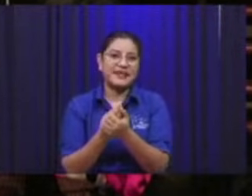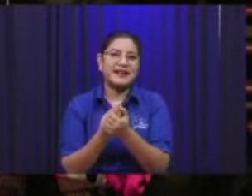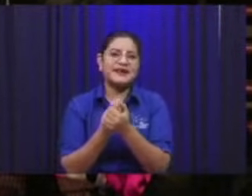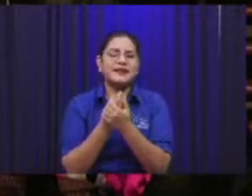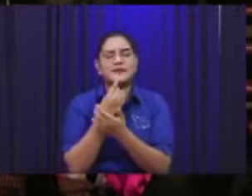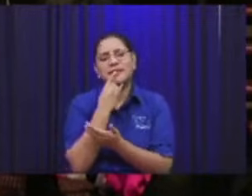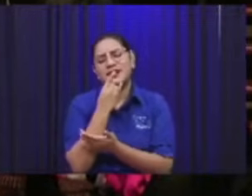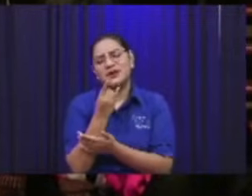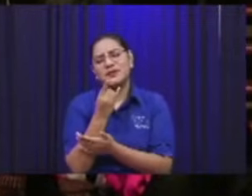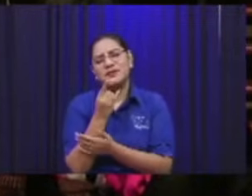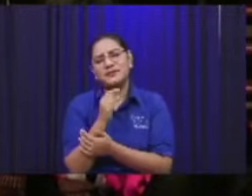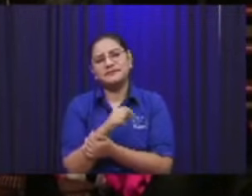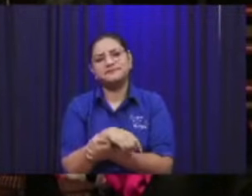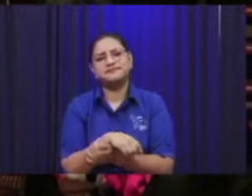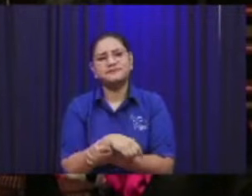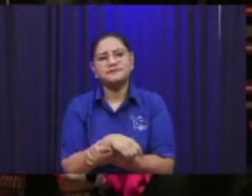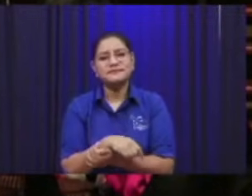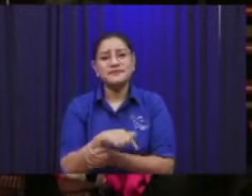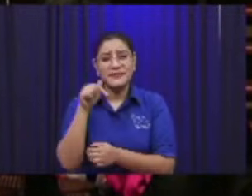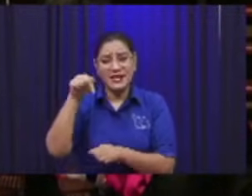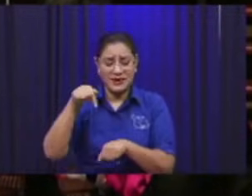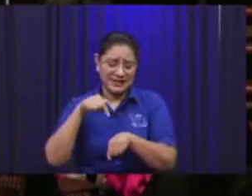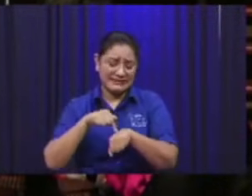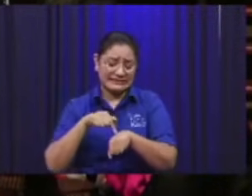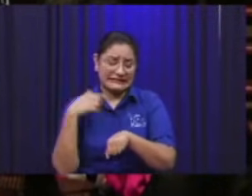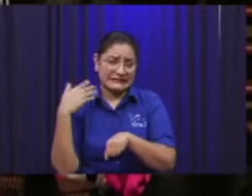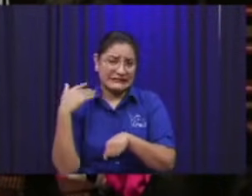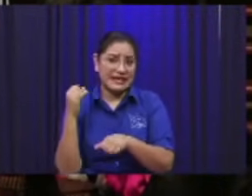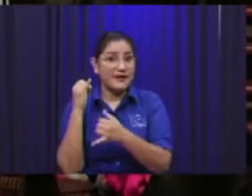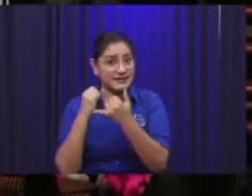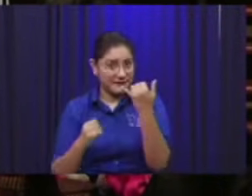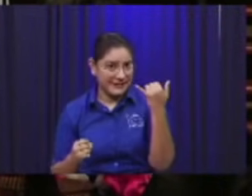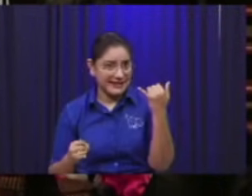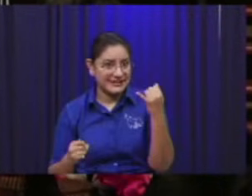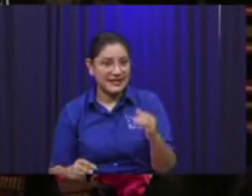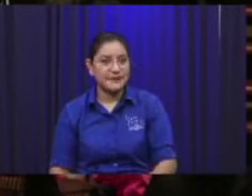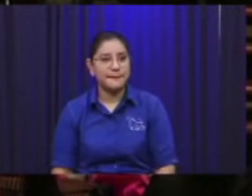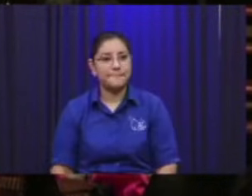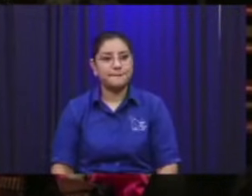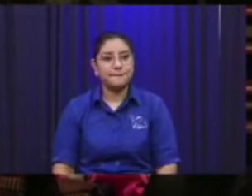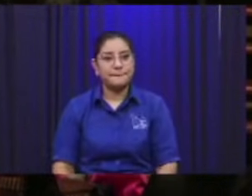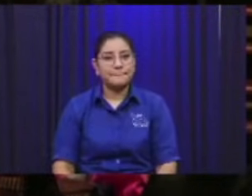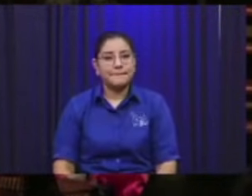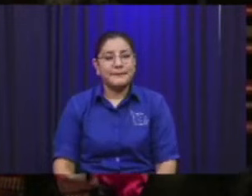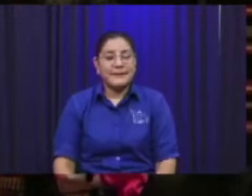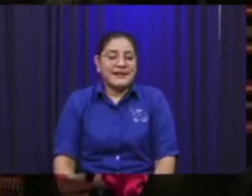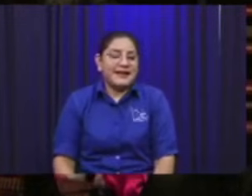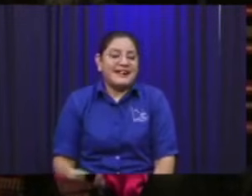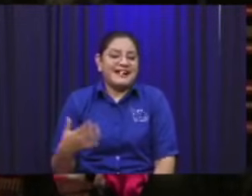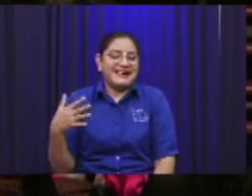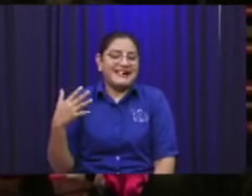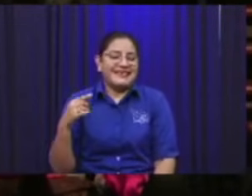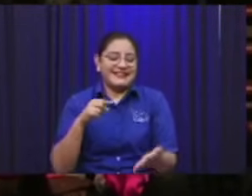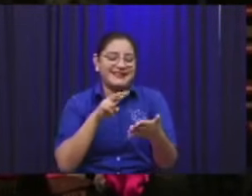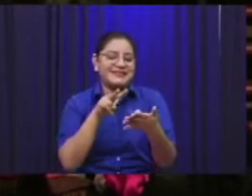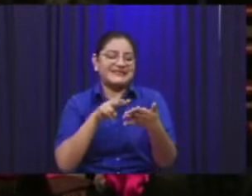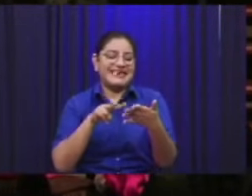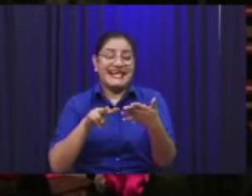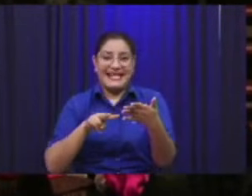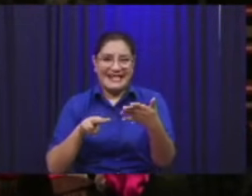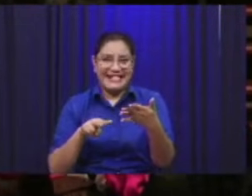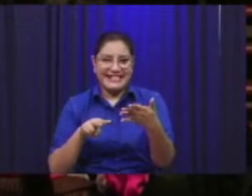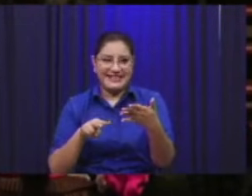cortar porque nuevos plática además que sólo me queda un minuto para finalizar vamos a ver aquí o no puede ser